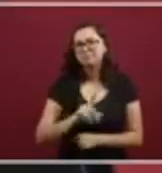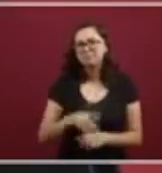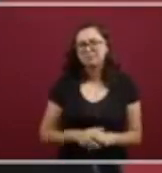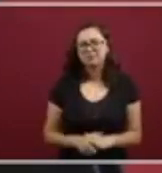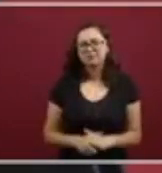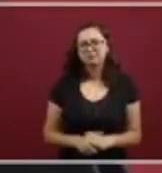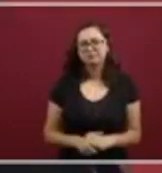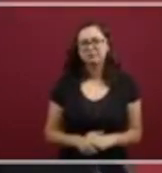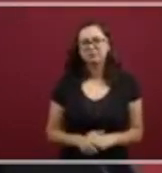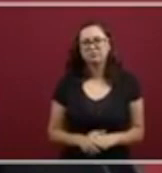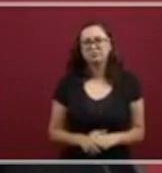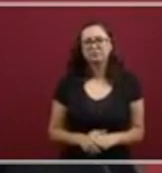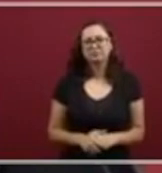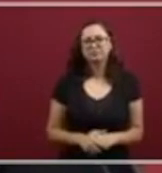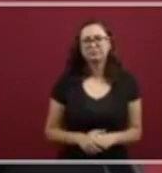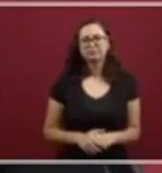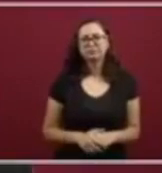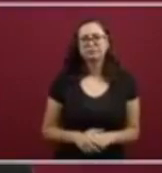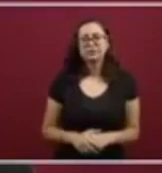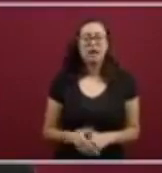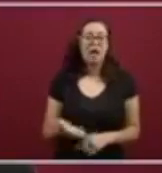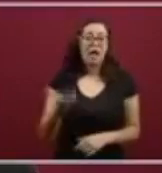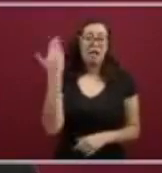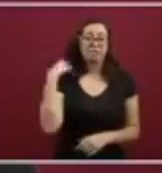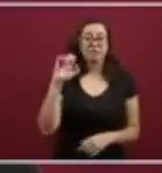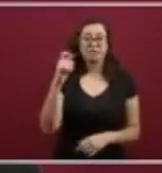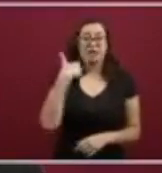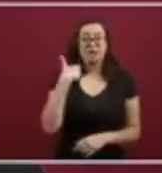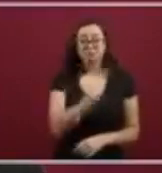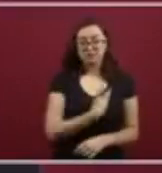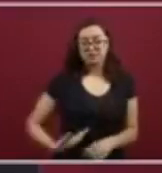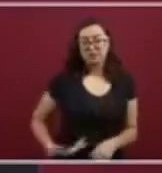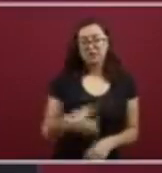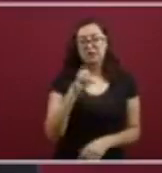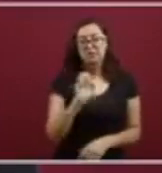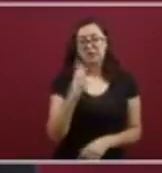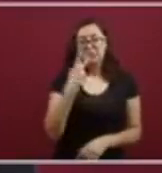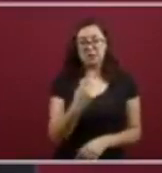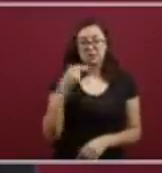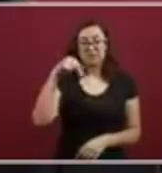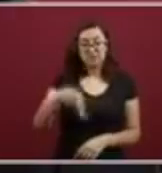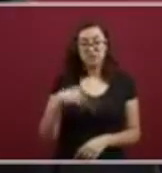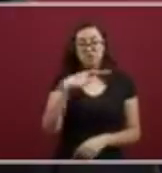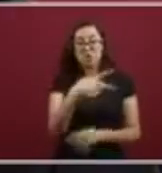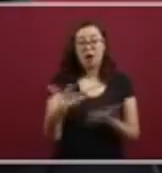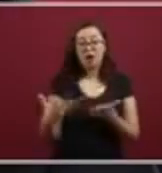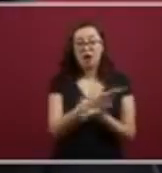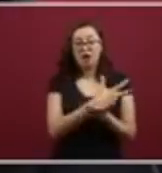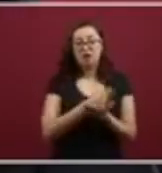de lo que ganaba el presidente Peña. Estoy ganando